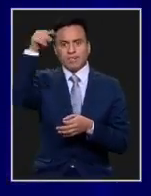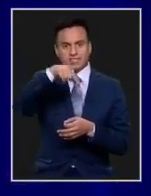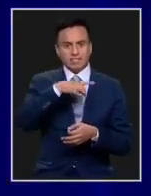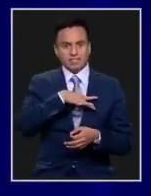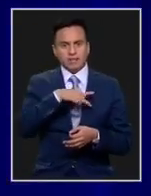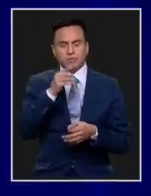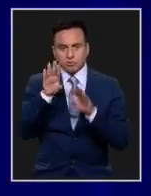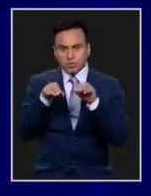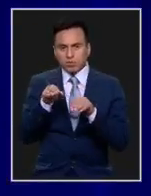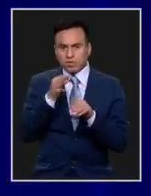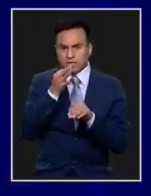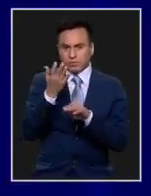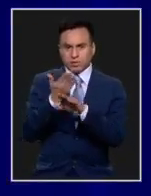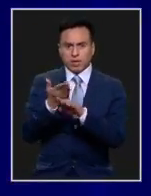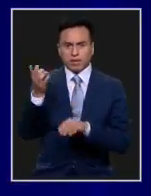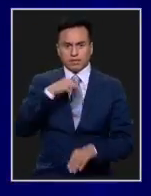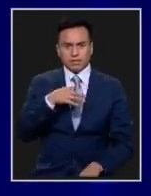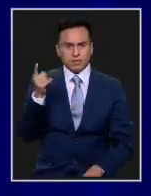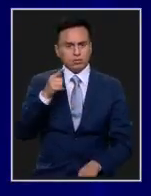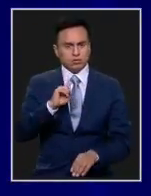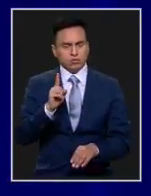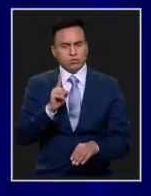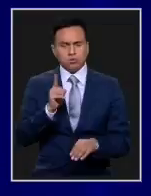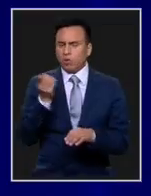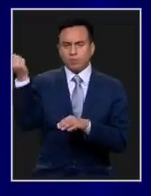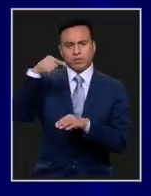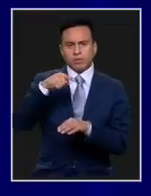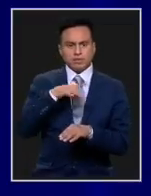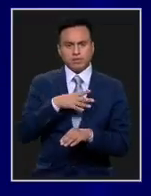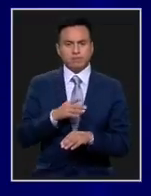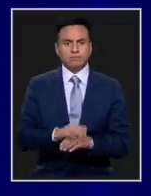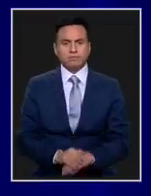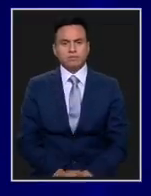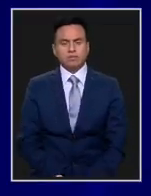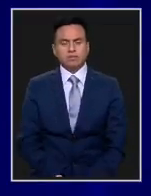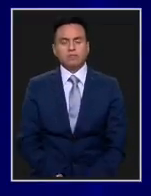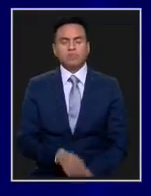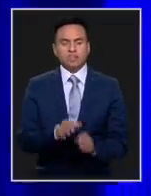bueno por lo mismo lesión habría pedido que viniera a chile muchas gracias